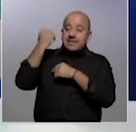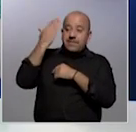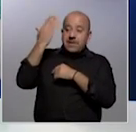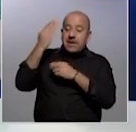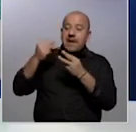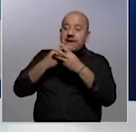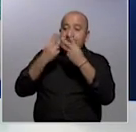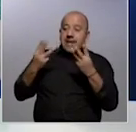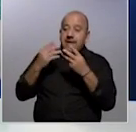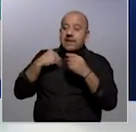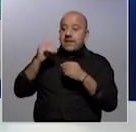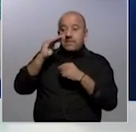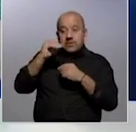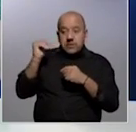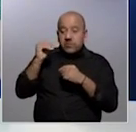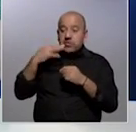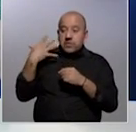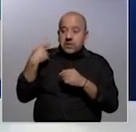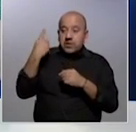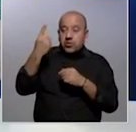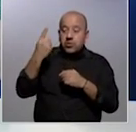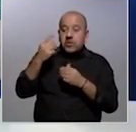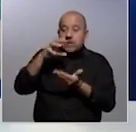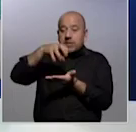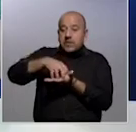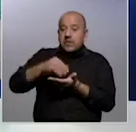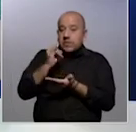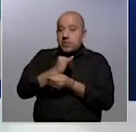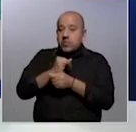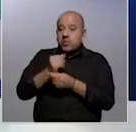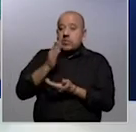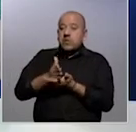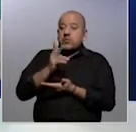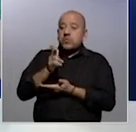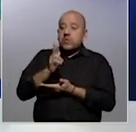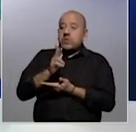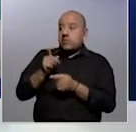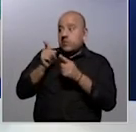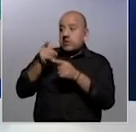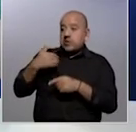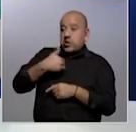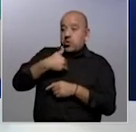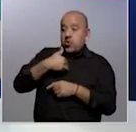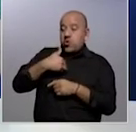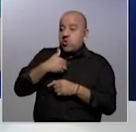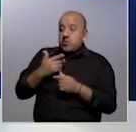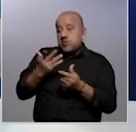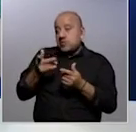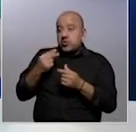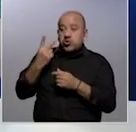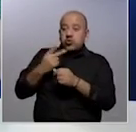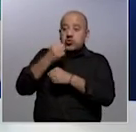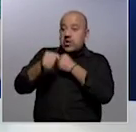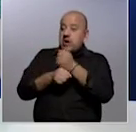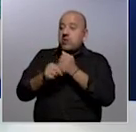me designó directora de la institución nacional y bueno en esa labor me he incorporado casi en estos dos